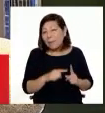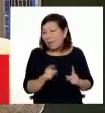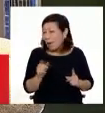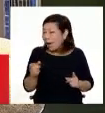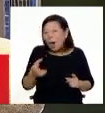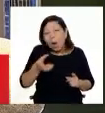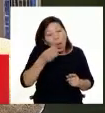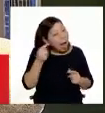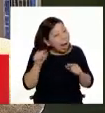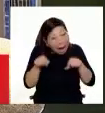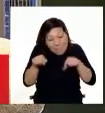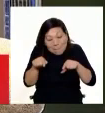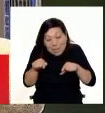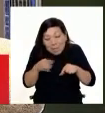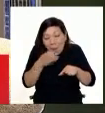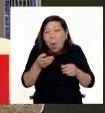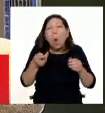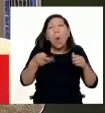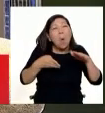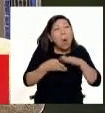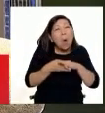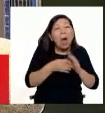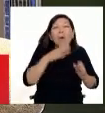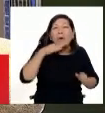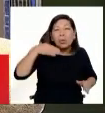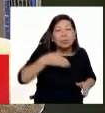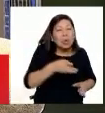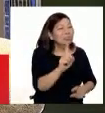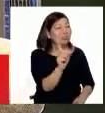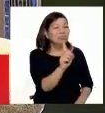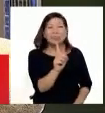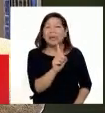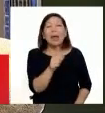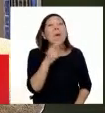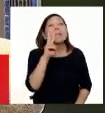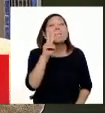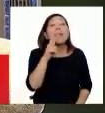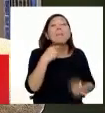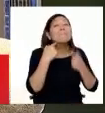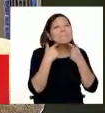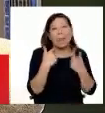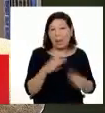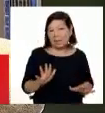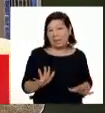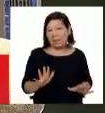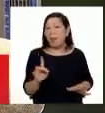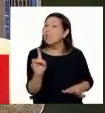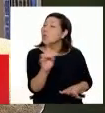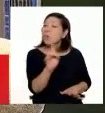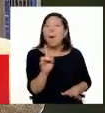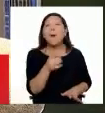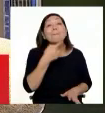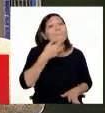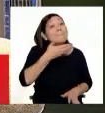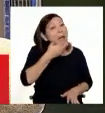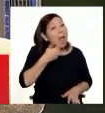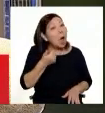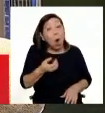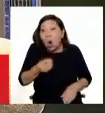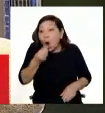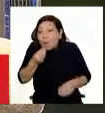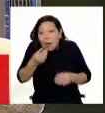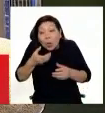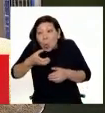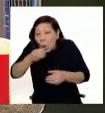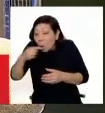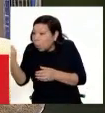consumirlo inmediatamente, no congelarlo, no refrigerarlo porque pierde esa vitamina C. Como digo, entonces es necesario consumirlo